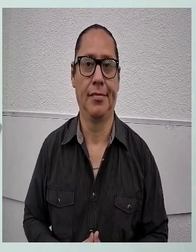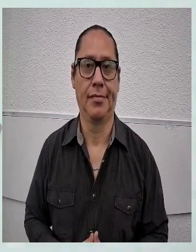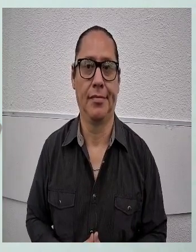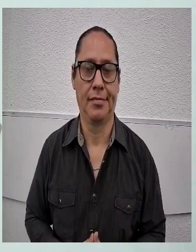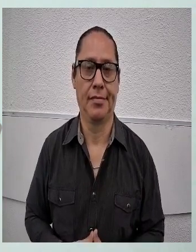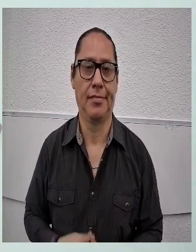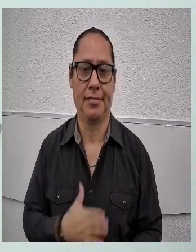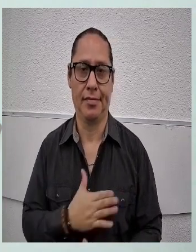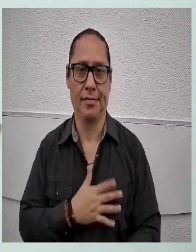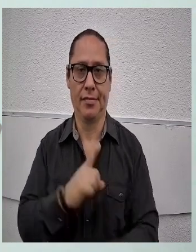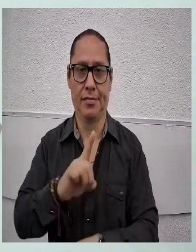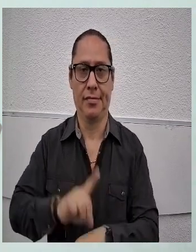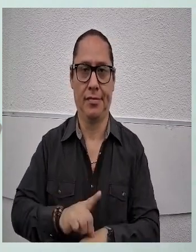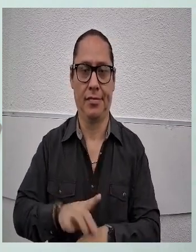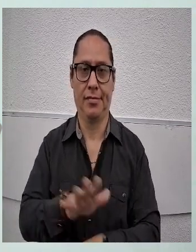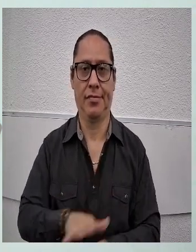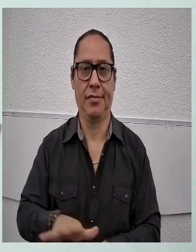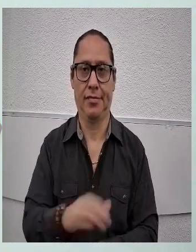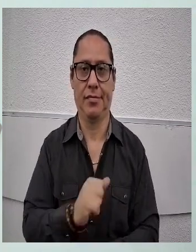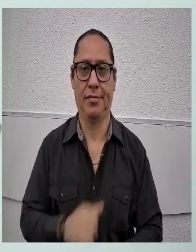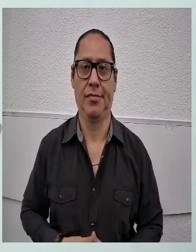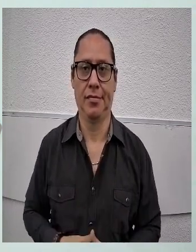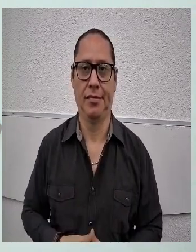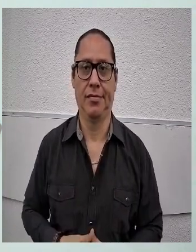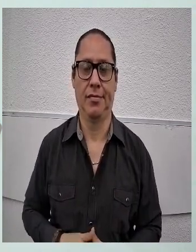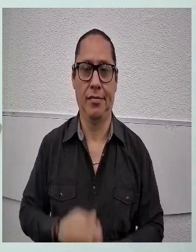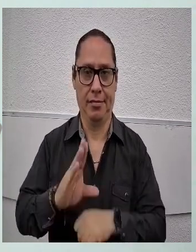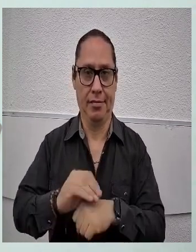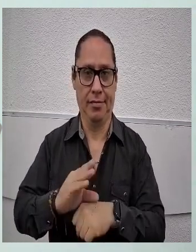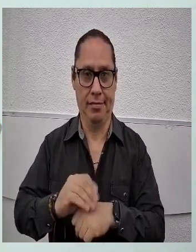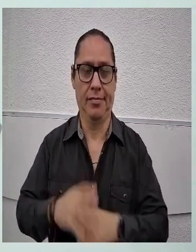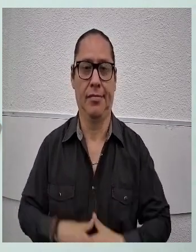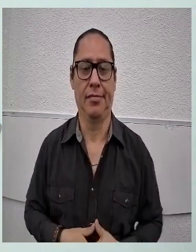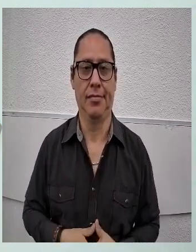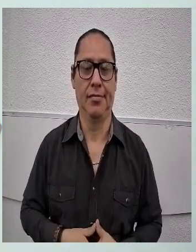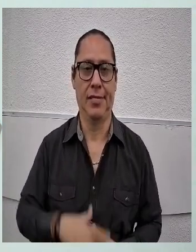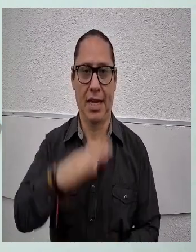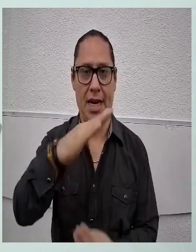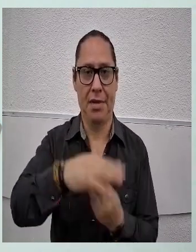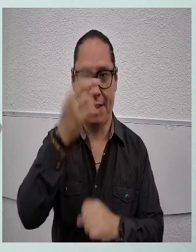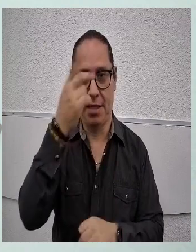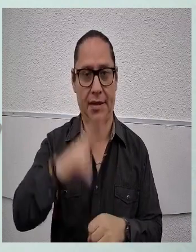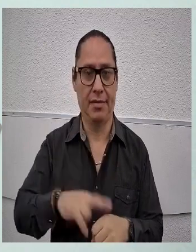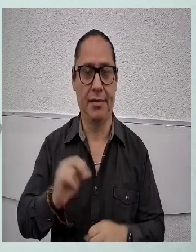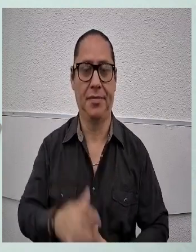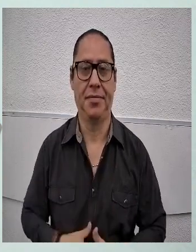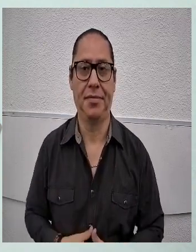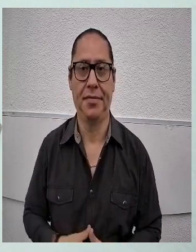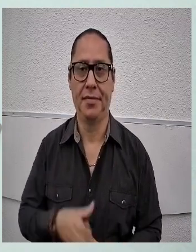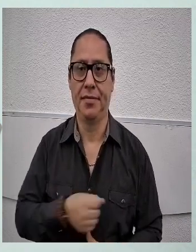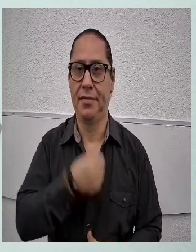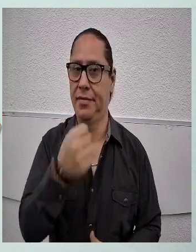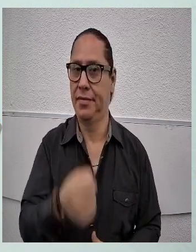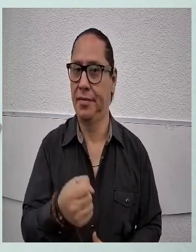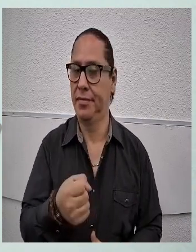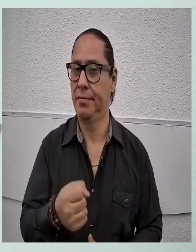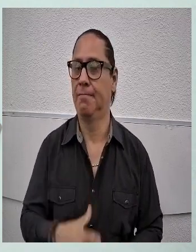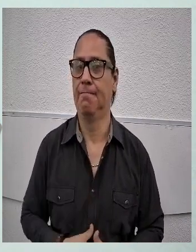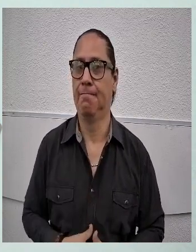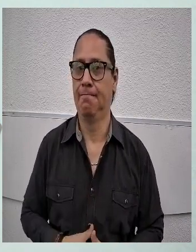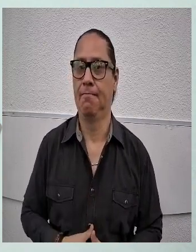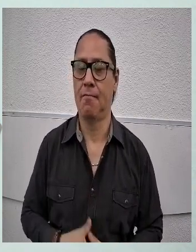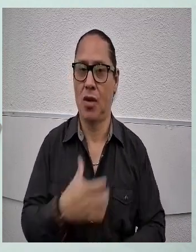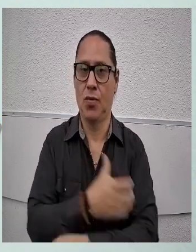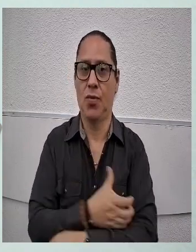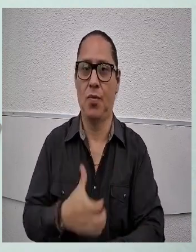Buenos días a todas y todos con la vena de mis compañeros que integran la honorable mesa directiva saludo con afecto a